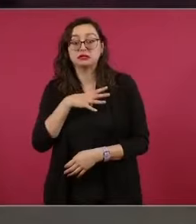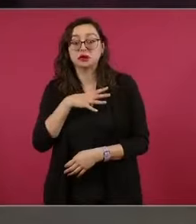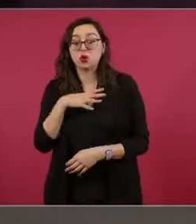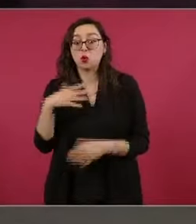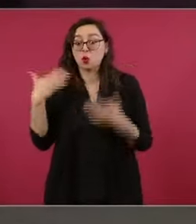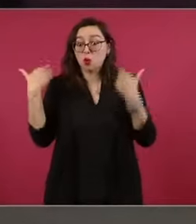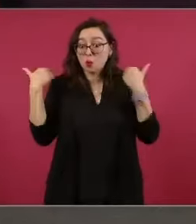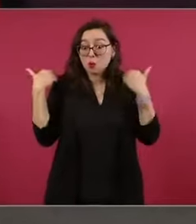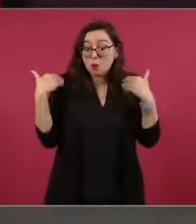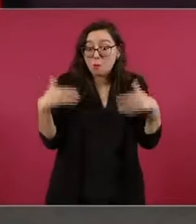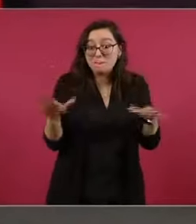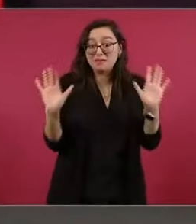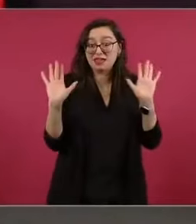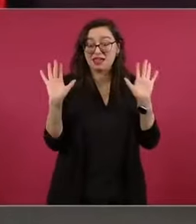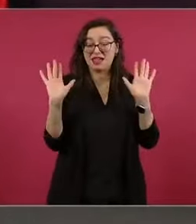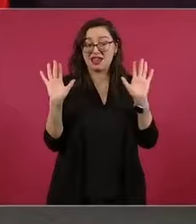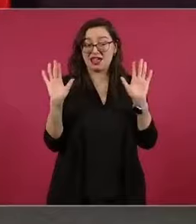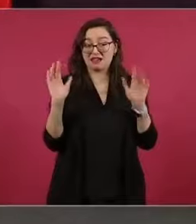para